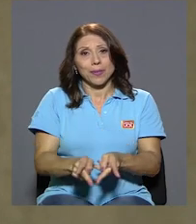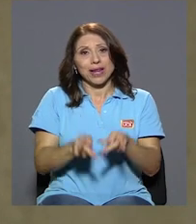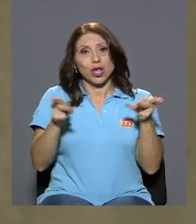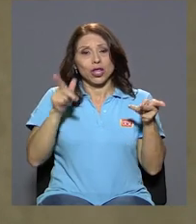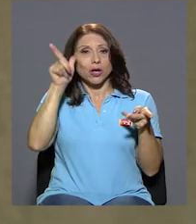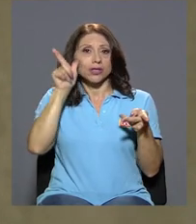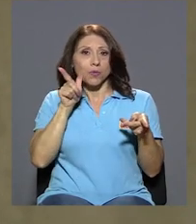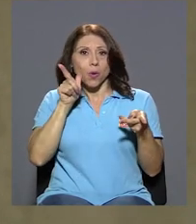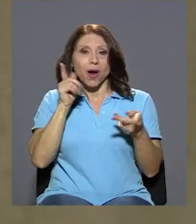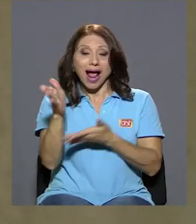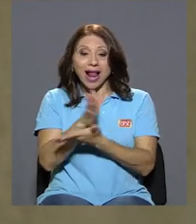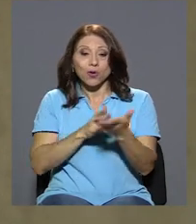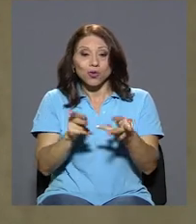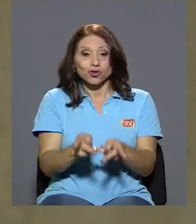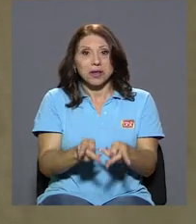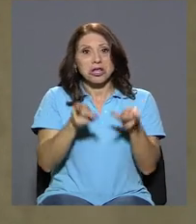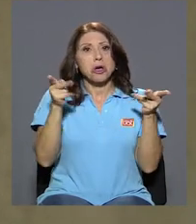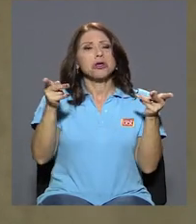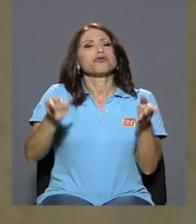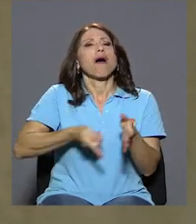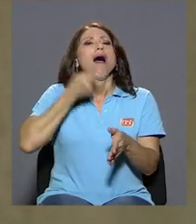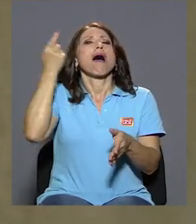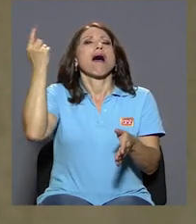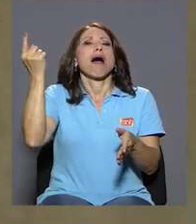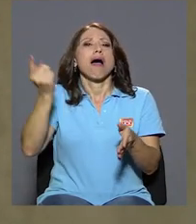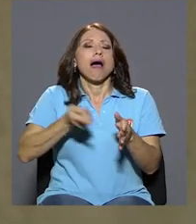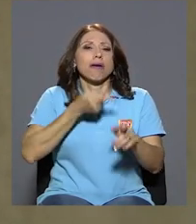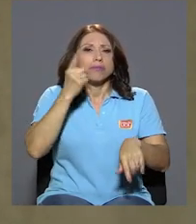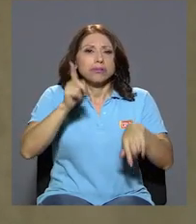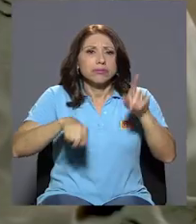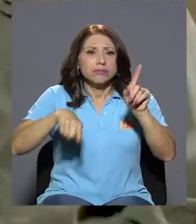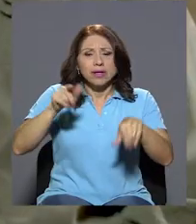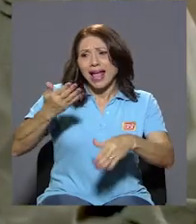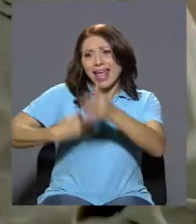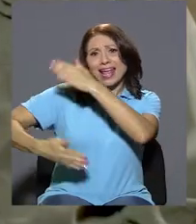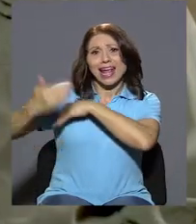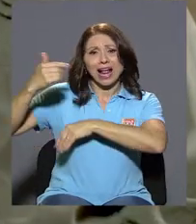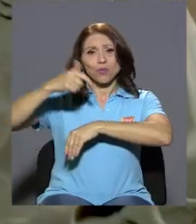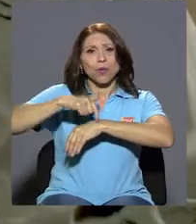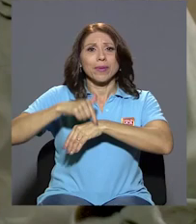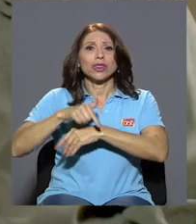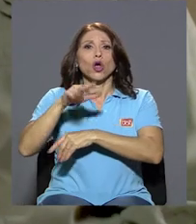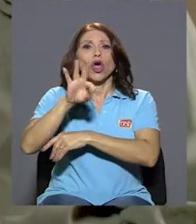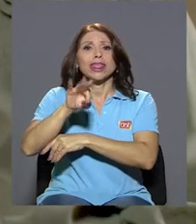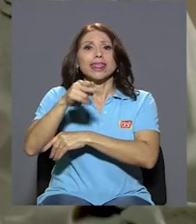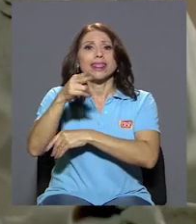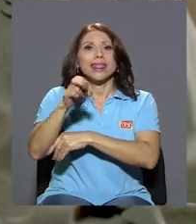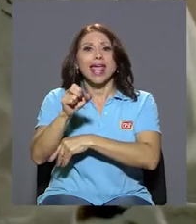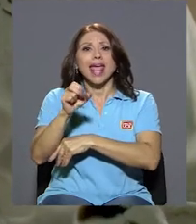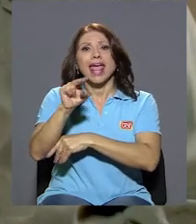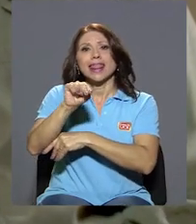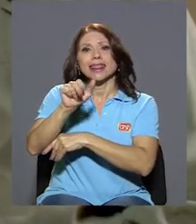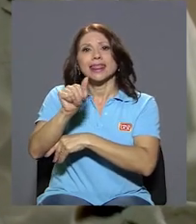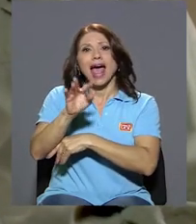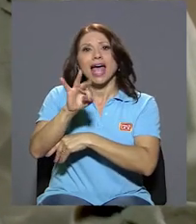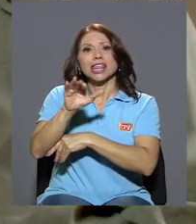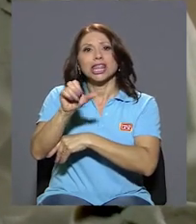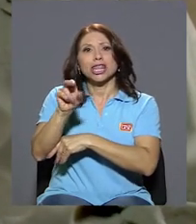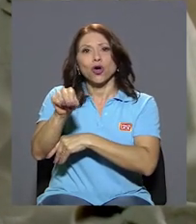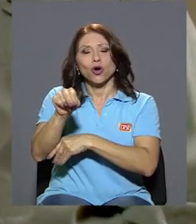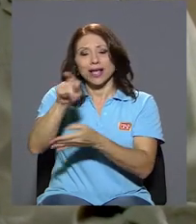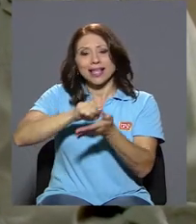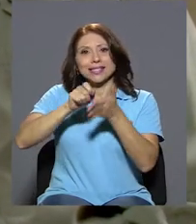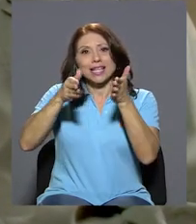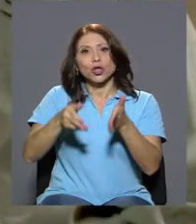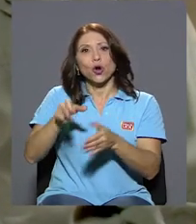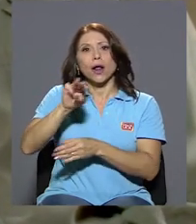de limón algunos periódicos espontáneos por un momento estuvo the nation de marcos garbí pero